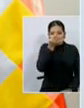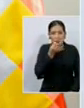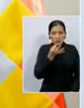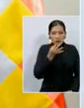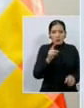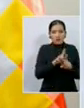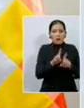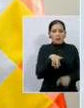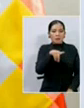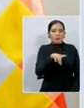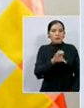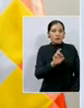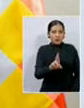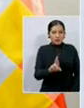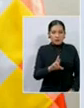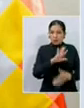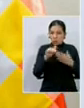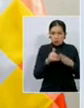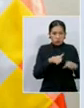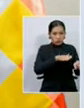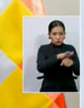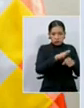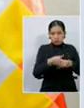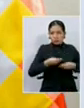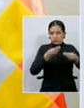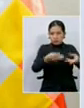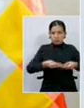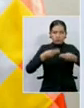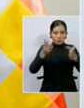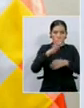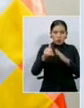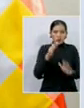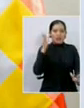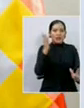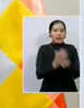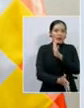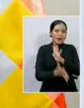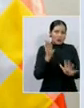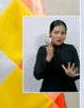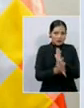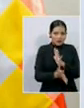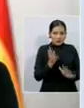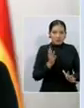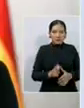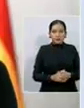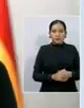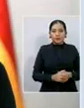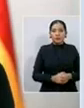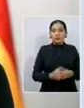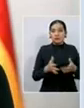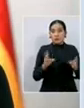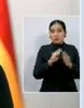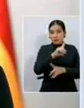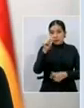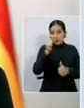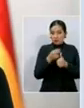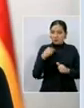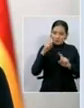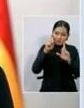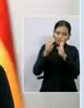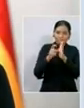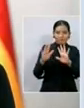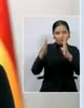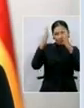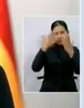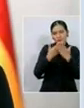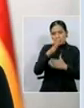no se lleva. Hoy nos debe interesar mostrar resultados. Y bueno, en el escenario ahí está, y es decisión de la población, ¿no? Hemos